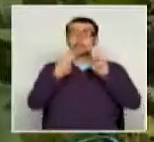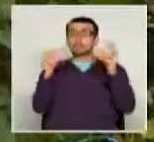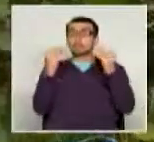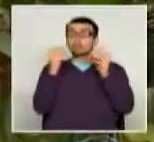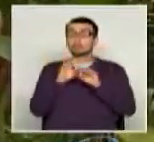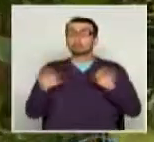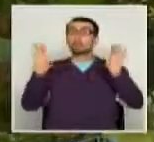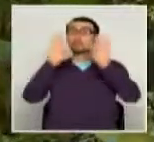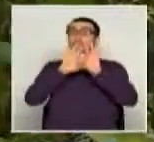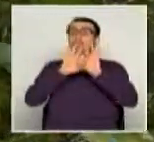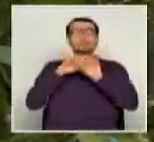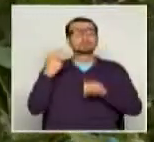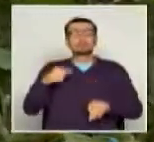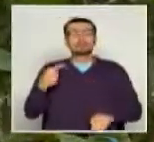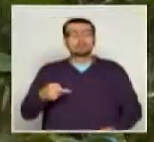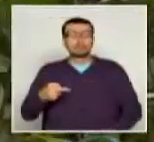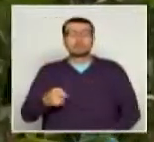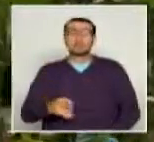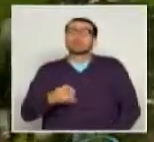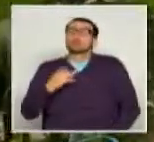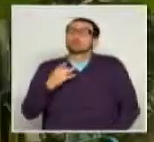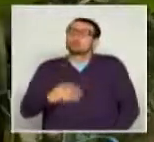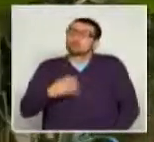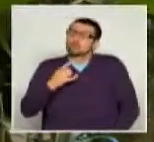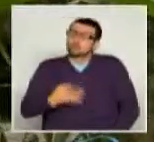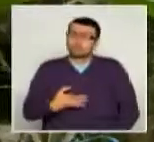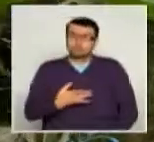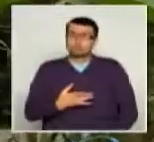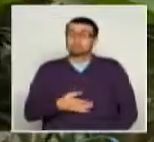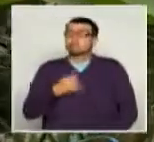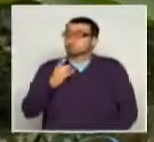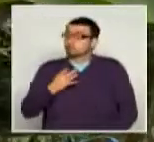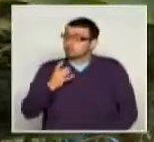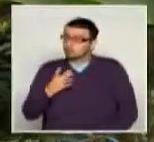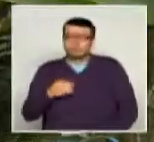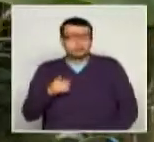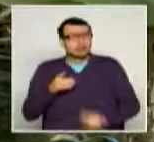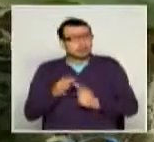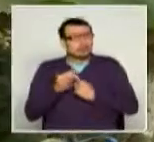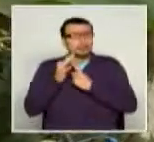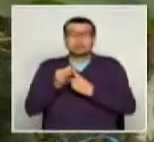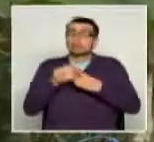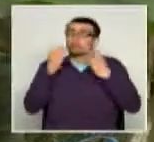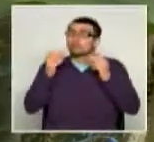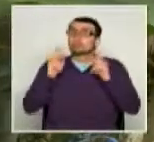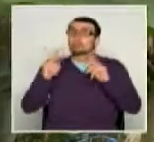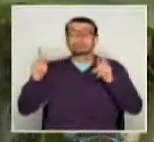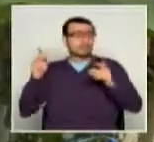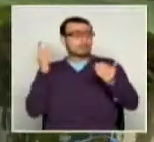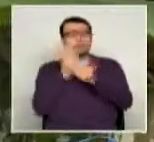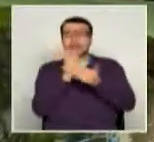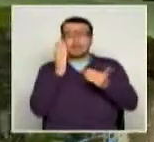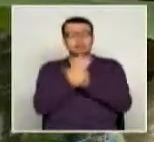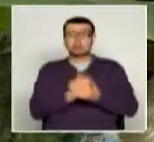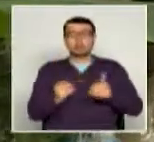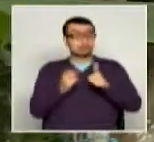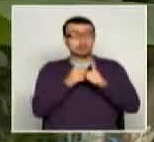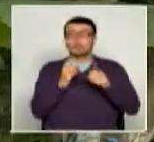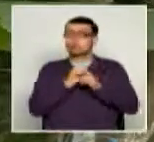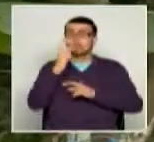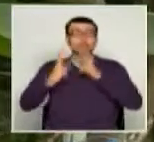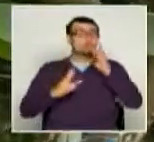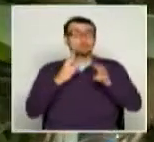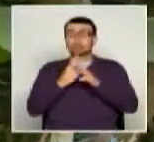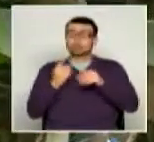es el dolor. El dolor se ha convertido en el principal motivo de consulta en el mundo, la principal causa de muerte en el mundo es la